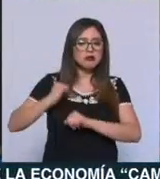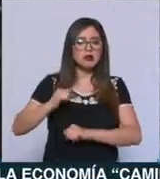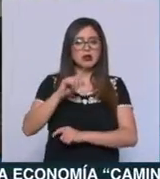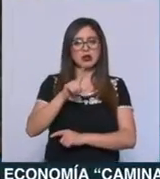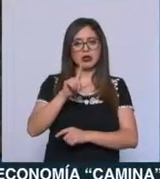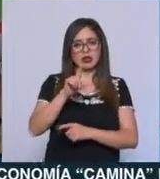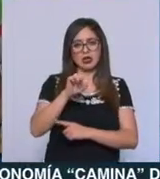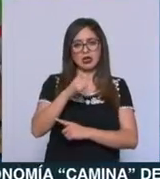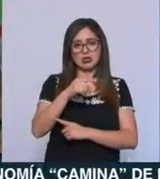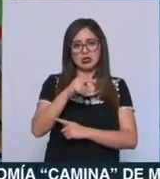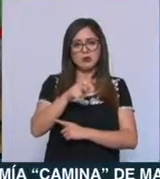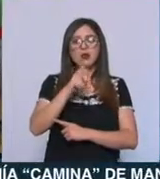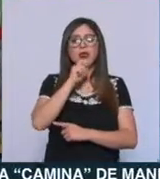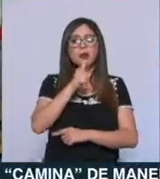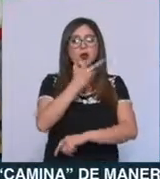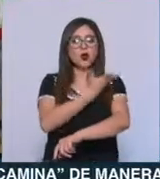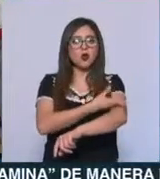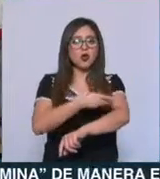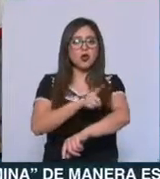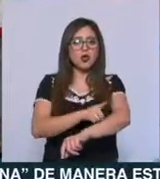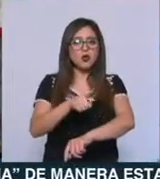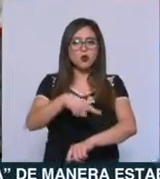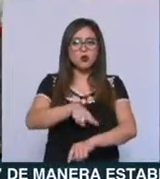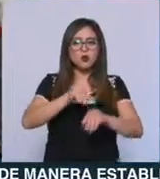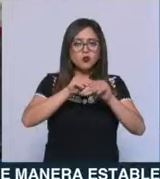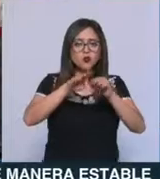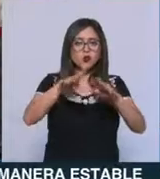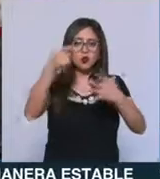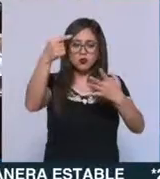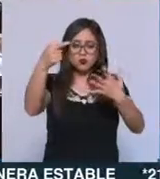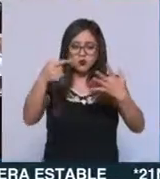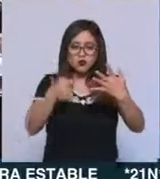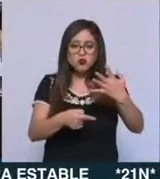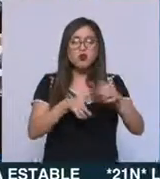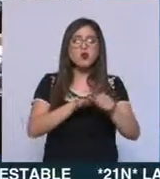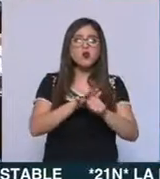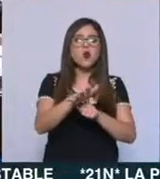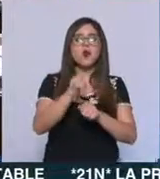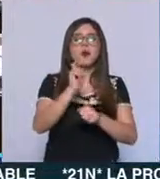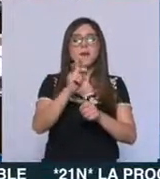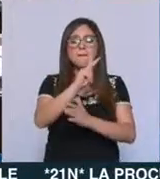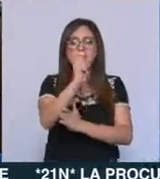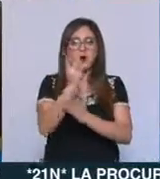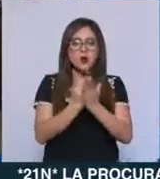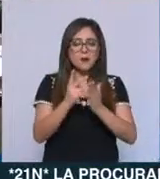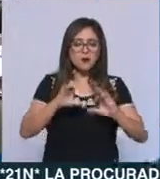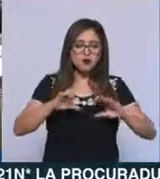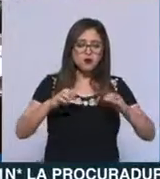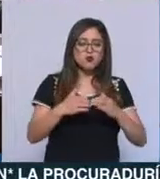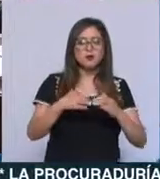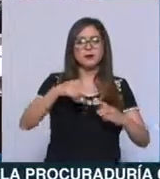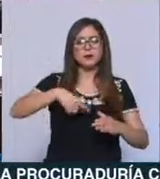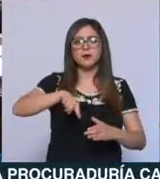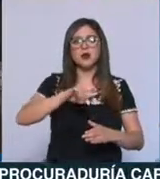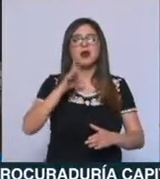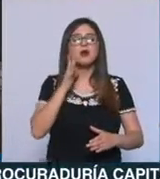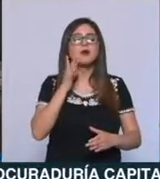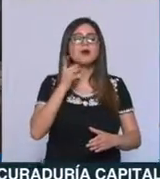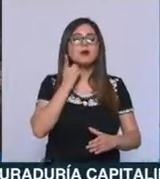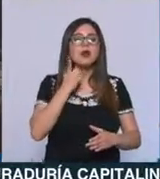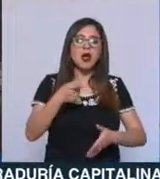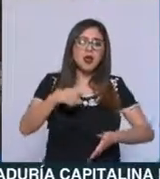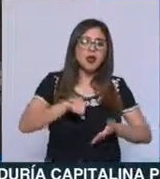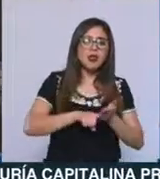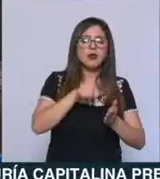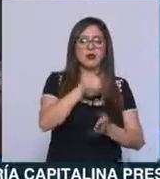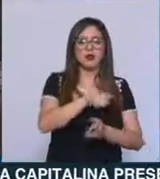un coordinador de programación del contenido de el Poder Legislativo dentro del sistema.